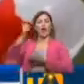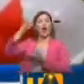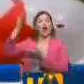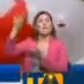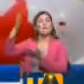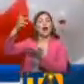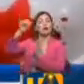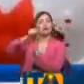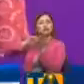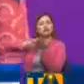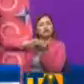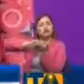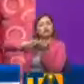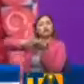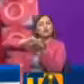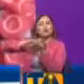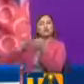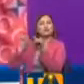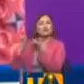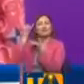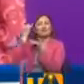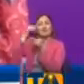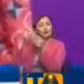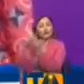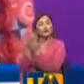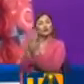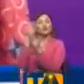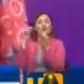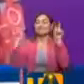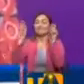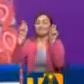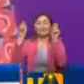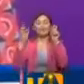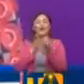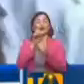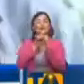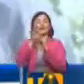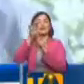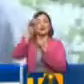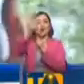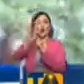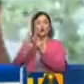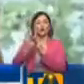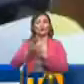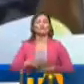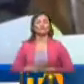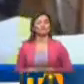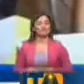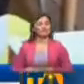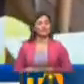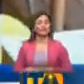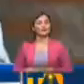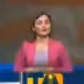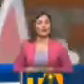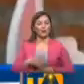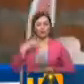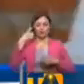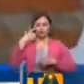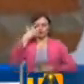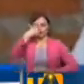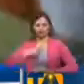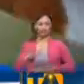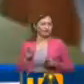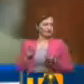diseños de retro atemporales, esta innovadora línea celebra el aniversario 108 de la firma, reflejando la parte humana, la creatividad